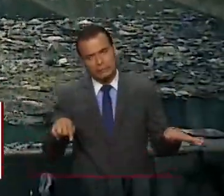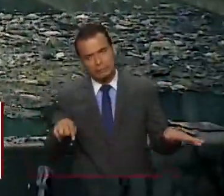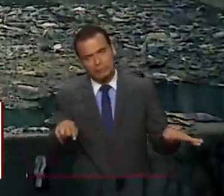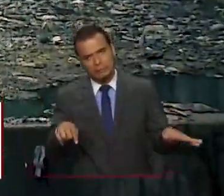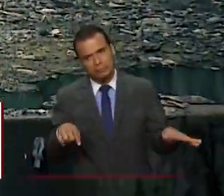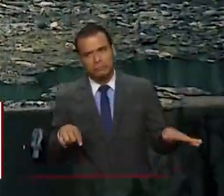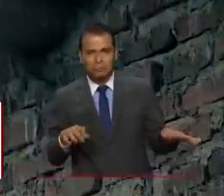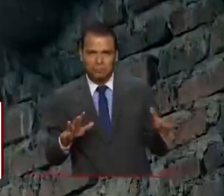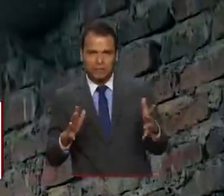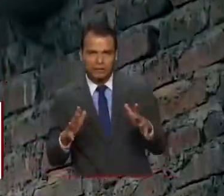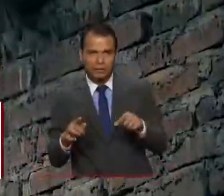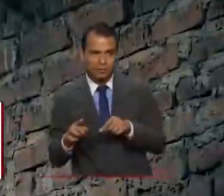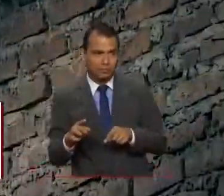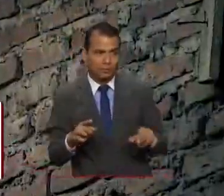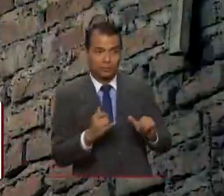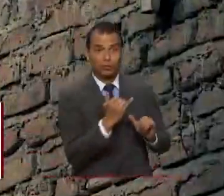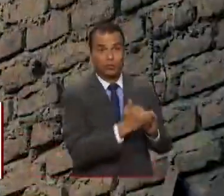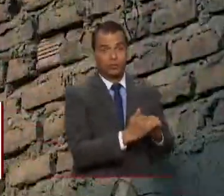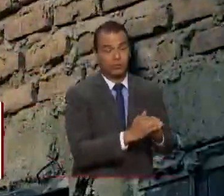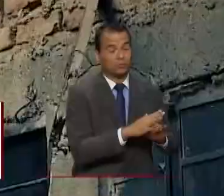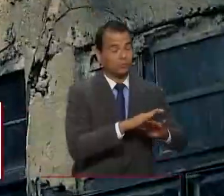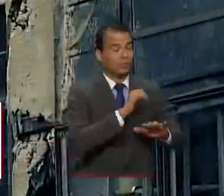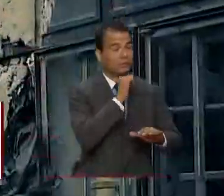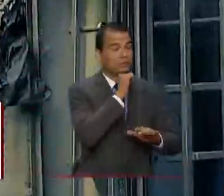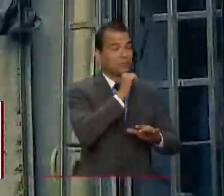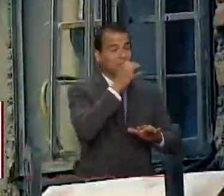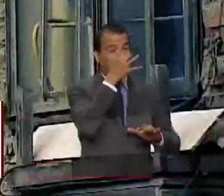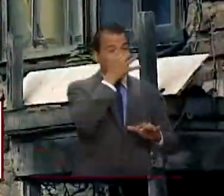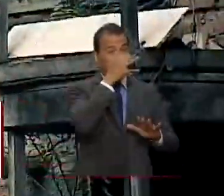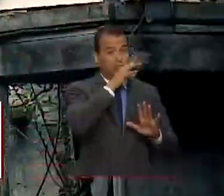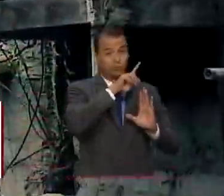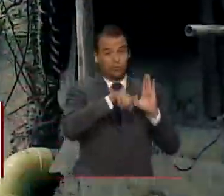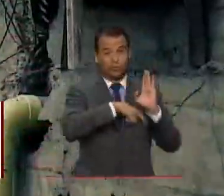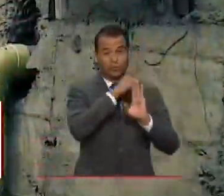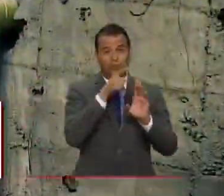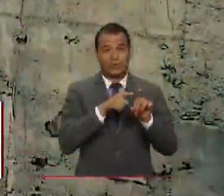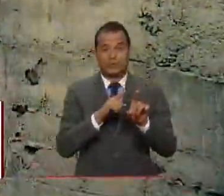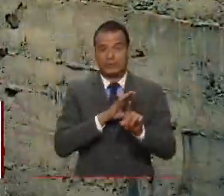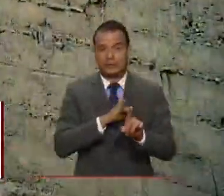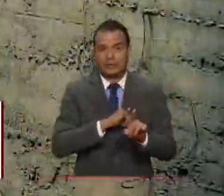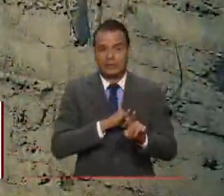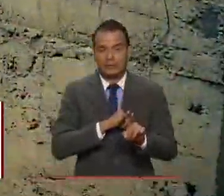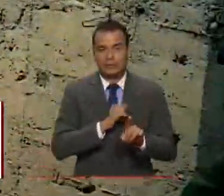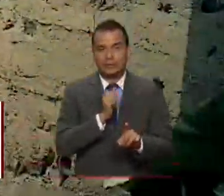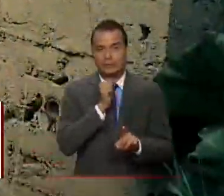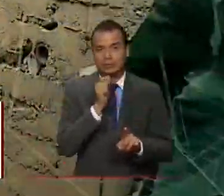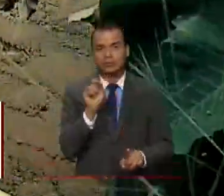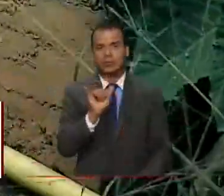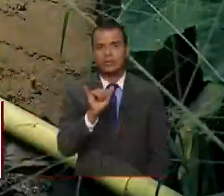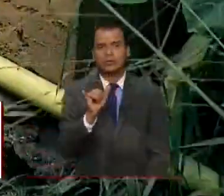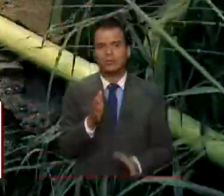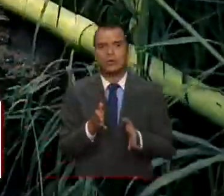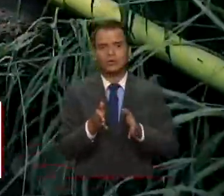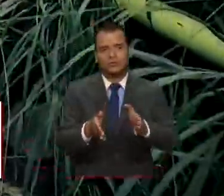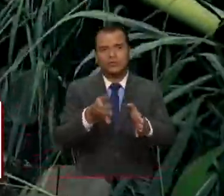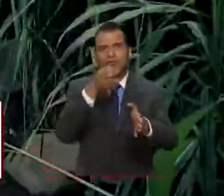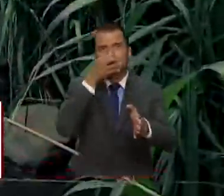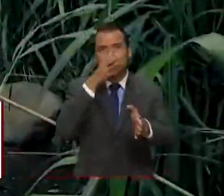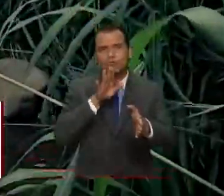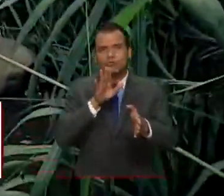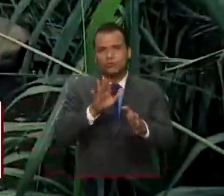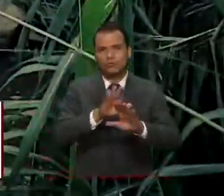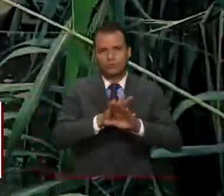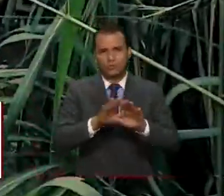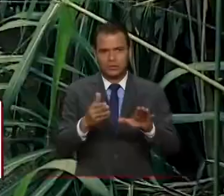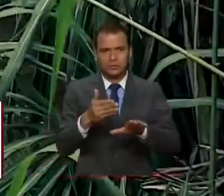desechos sólidos y la invasión a sus franjas de protección en el área urbana de Cali, le dan la apariencia de un caño. Esta cartografía fue